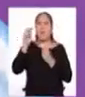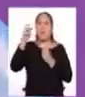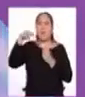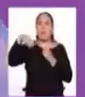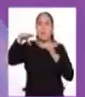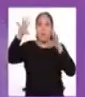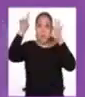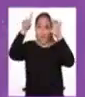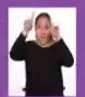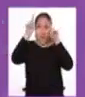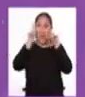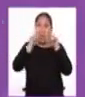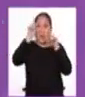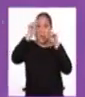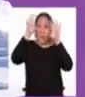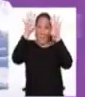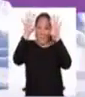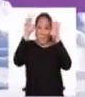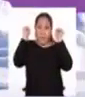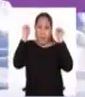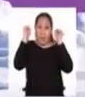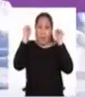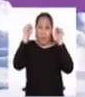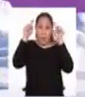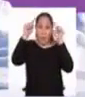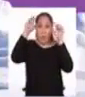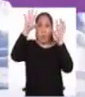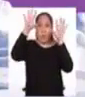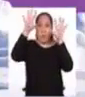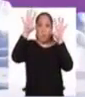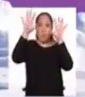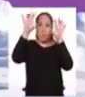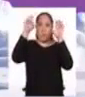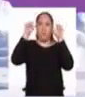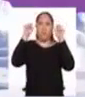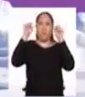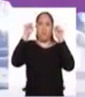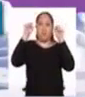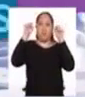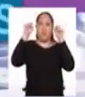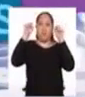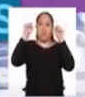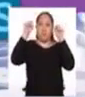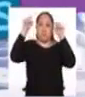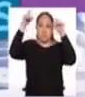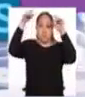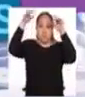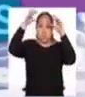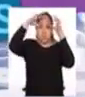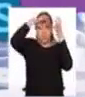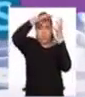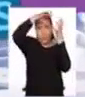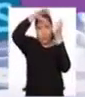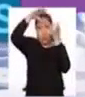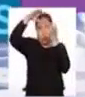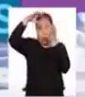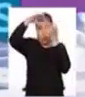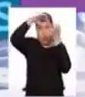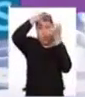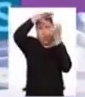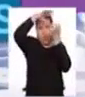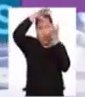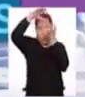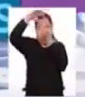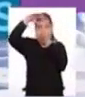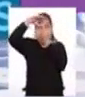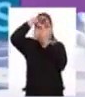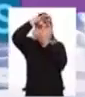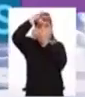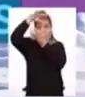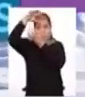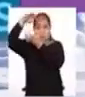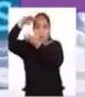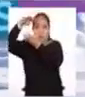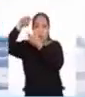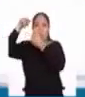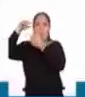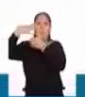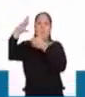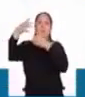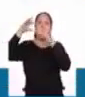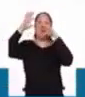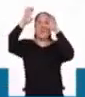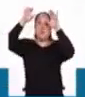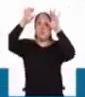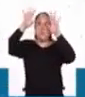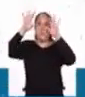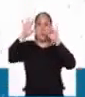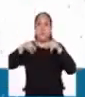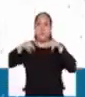menor temperatura, este vapor de agua se condensa y se forman las nubes. A continuación empiezan las precipitaciones